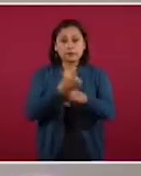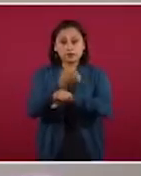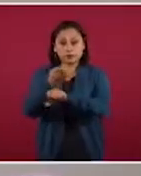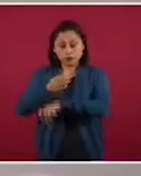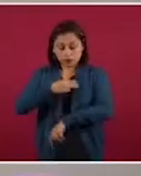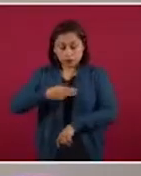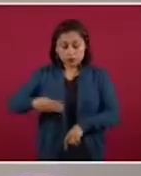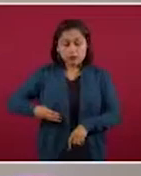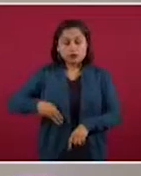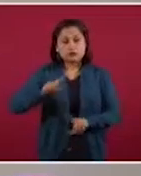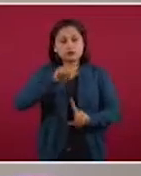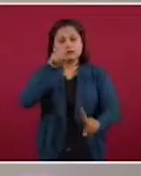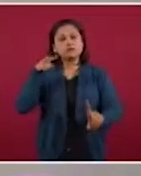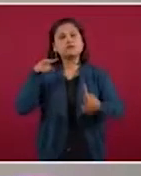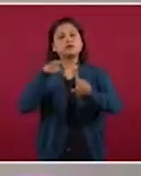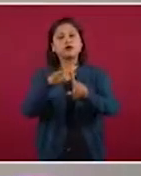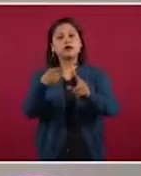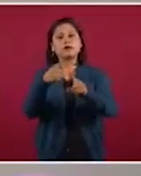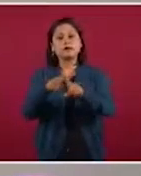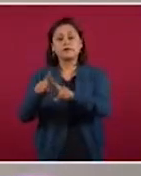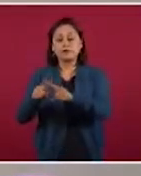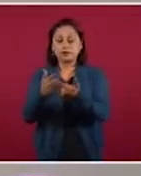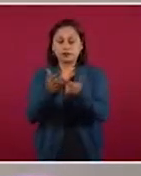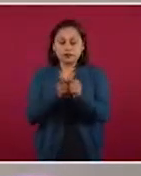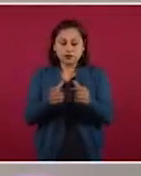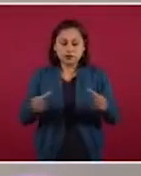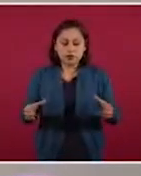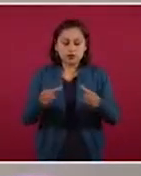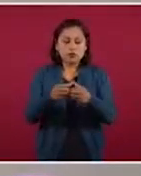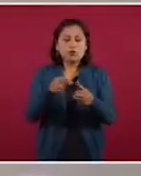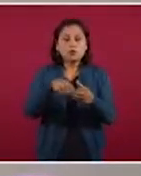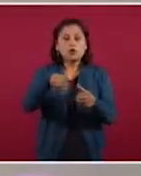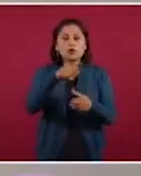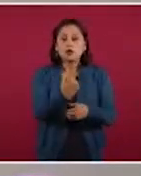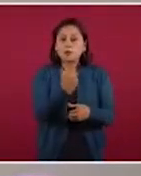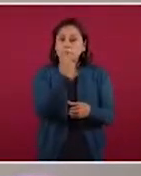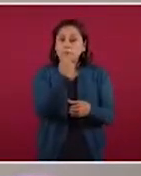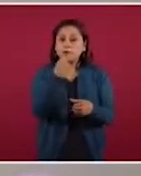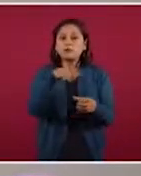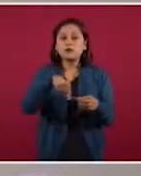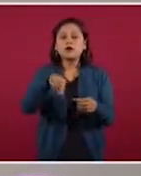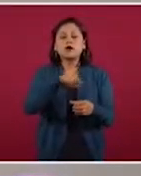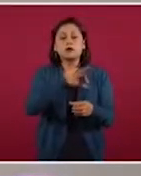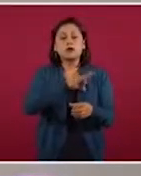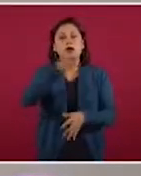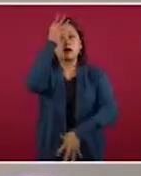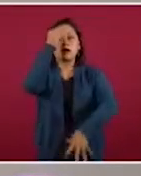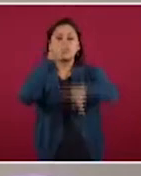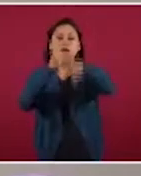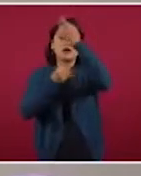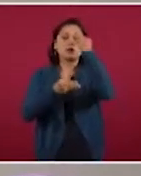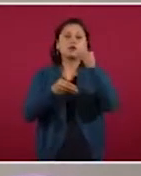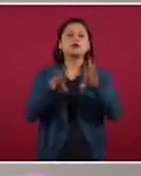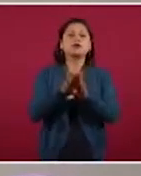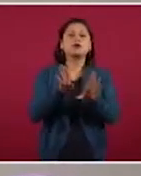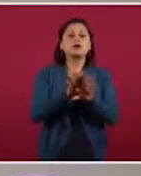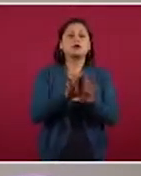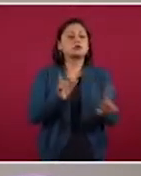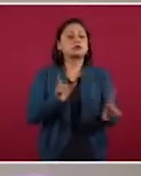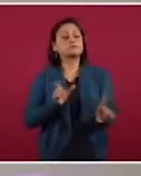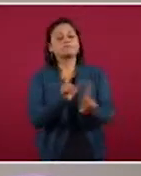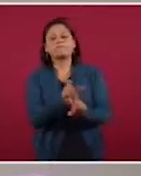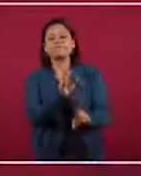integrar grupos policiales especializados en género, expertos en prevención, protección y